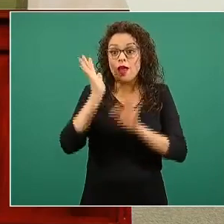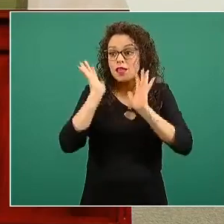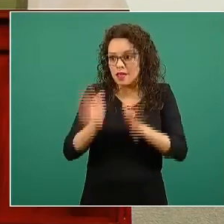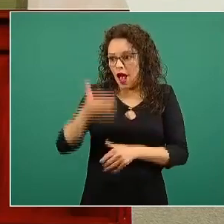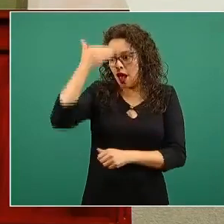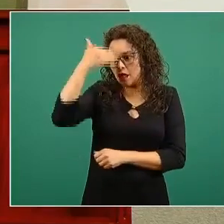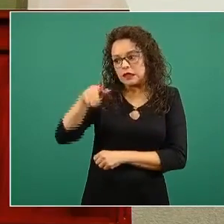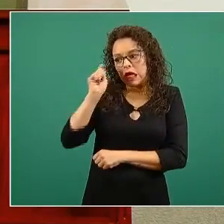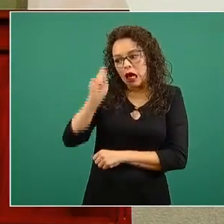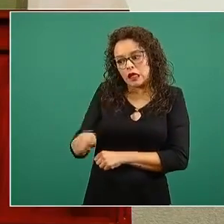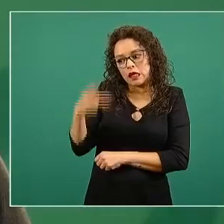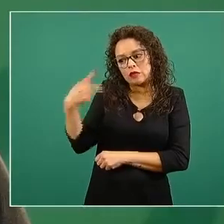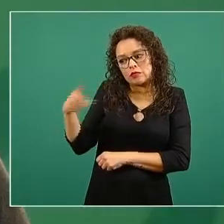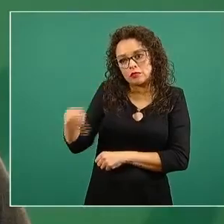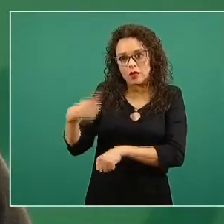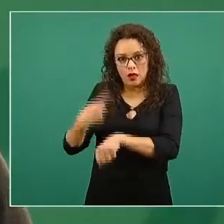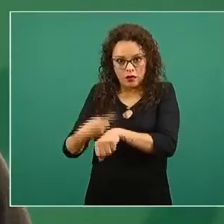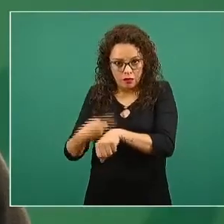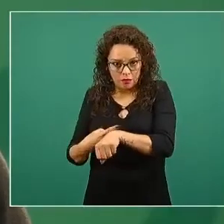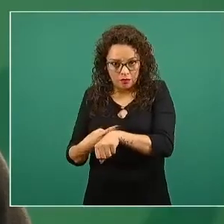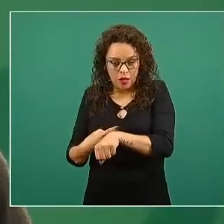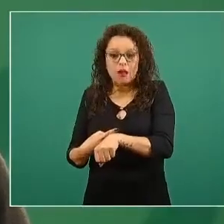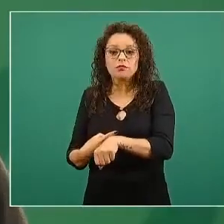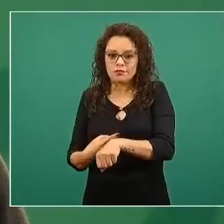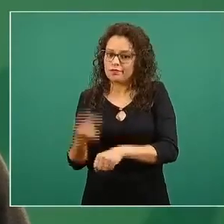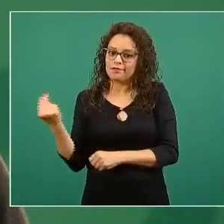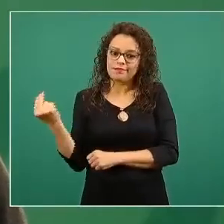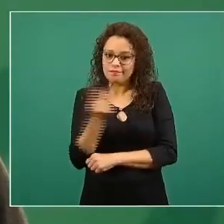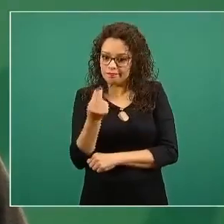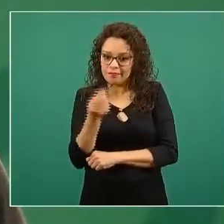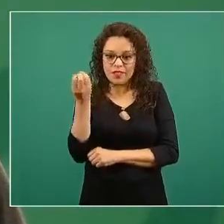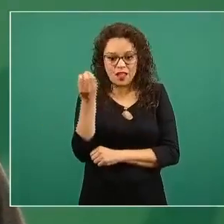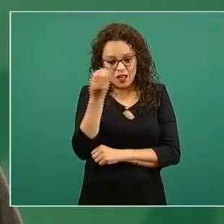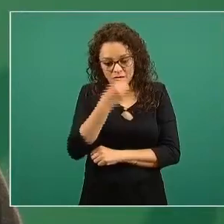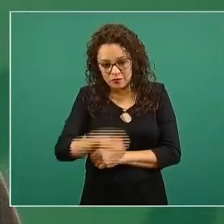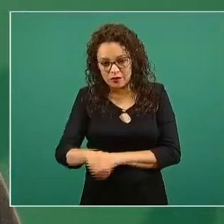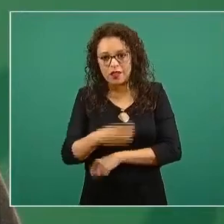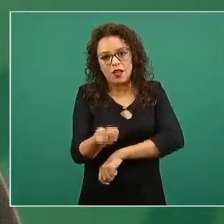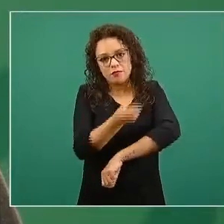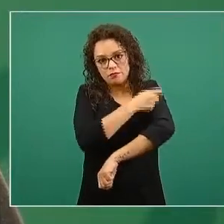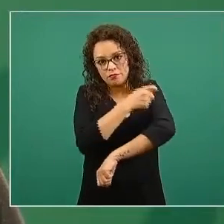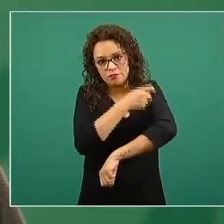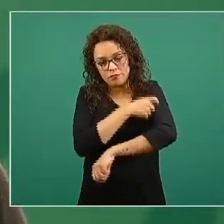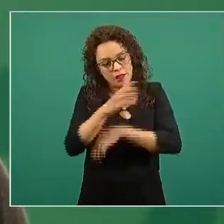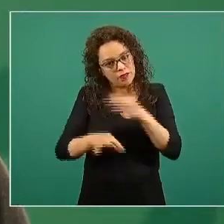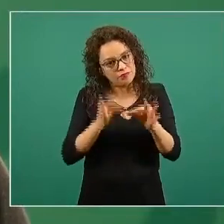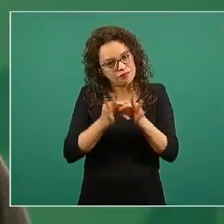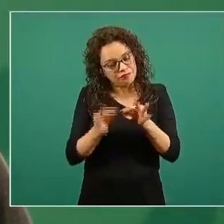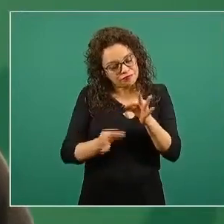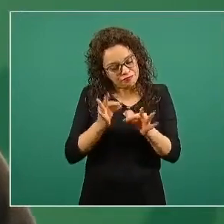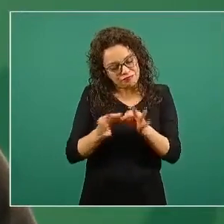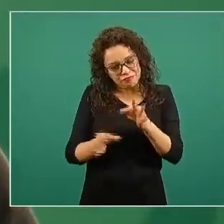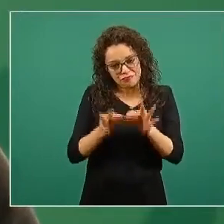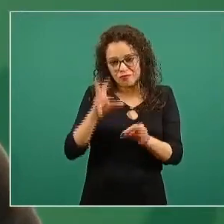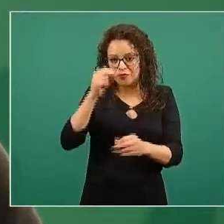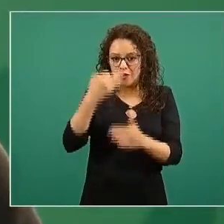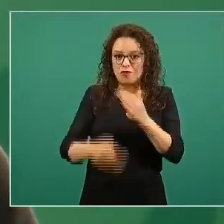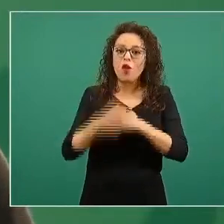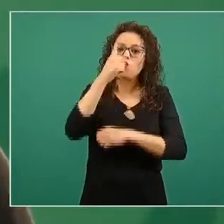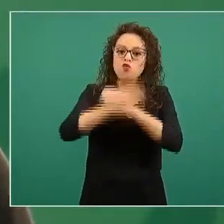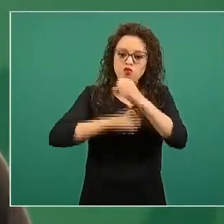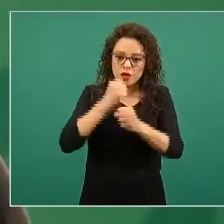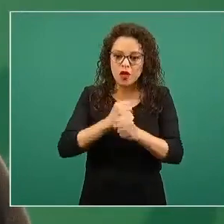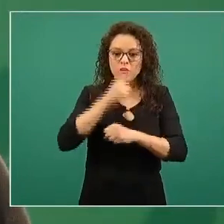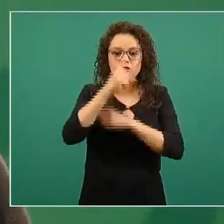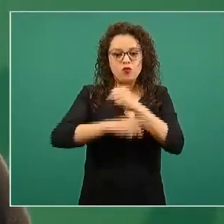que se produce conlleva a la necesidad de tenerla que aplicar todos los años, porque sabemos que la inmunidad que confiere